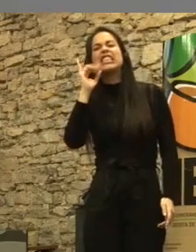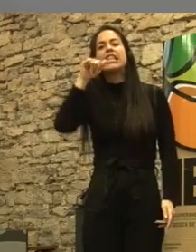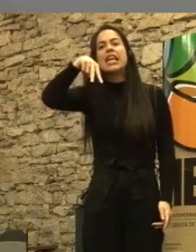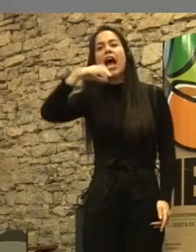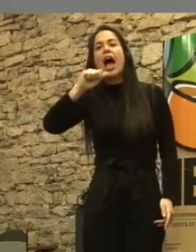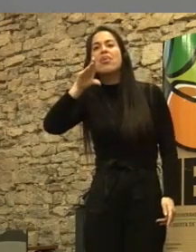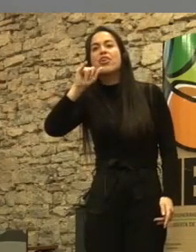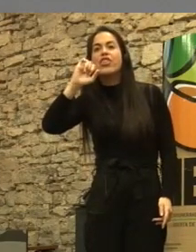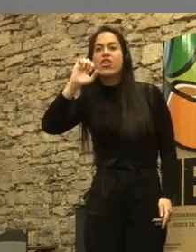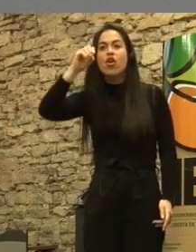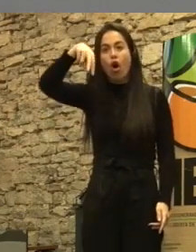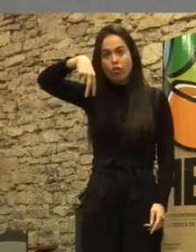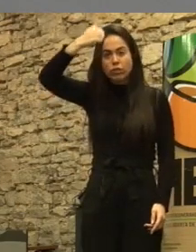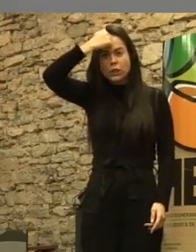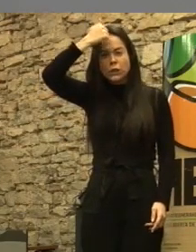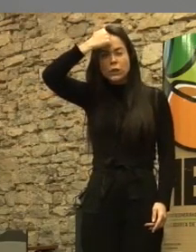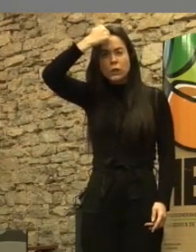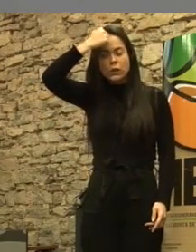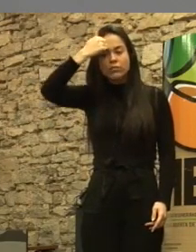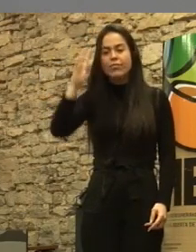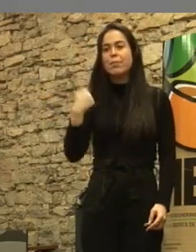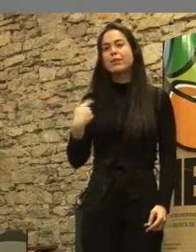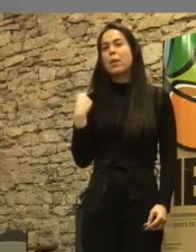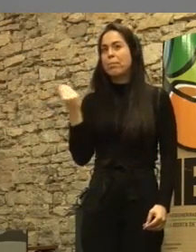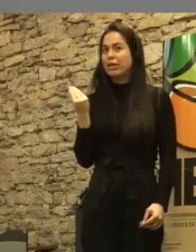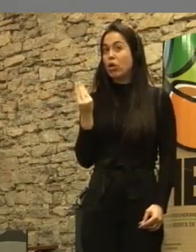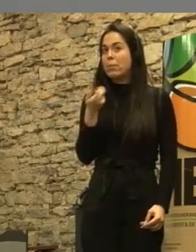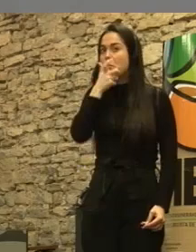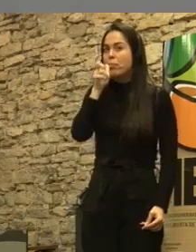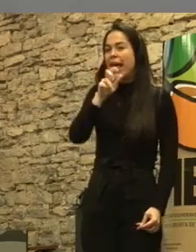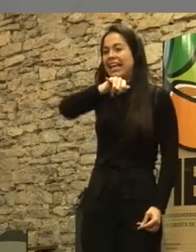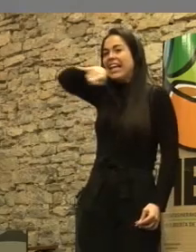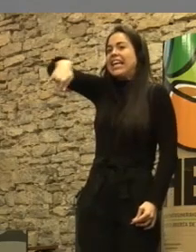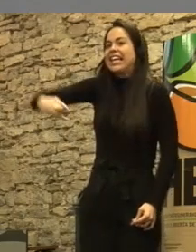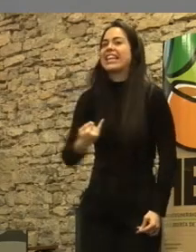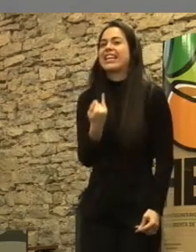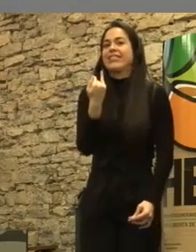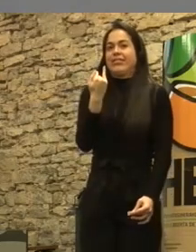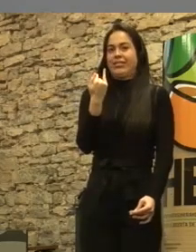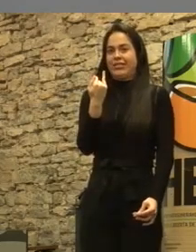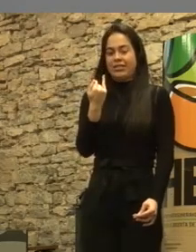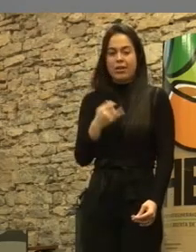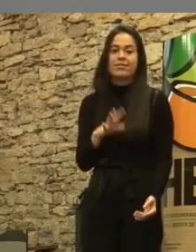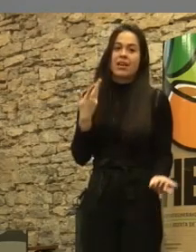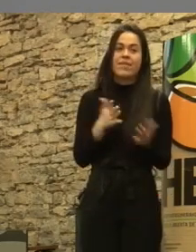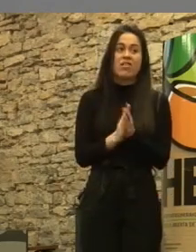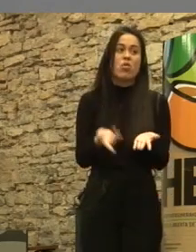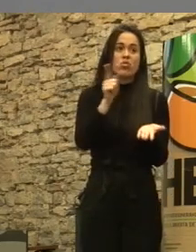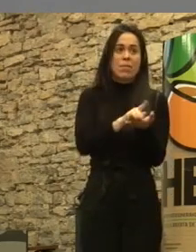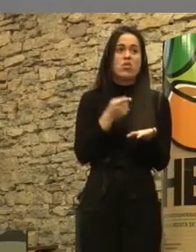es cansinismo. O sea, esto de verdad que es como una vez, otra vez, sin ningún tipo de violencia, por supuesto, y siempre desde el cariño y la educación,